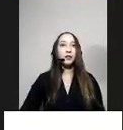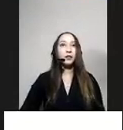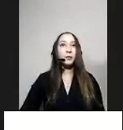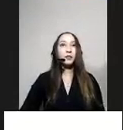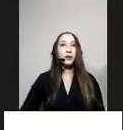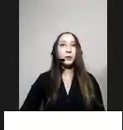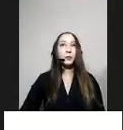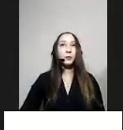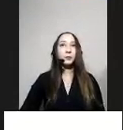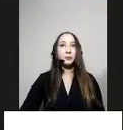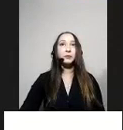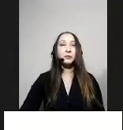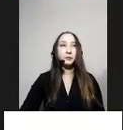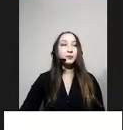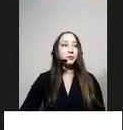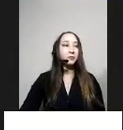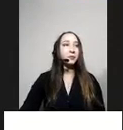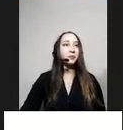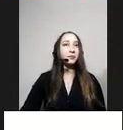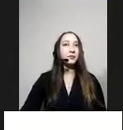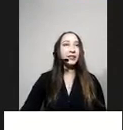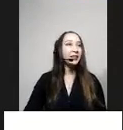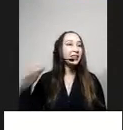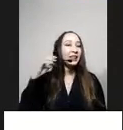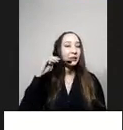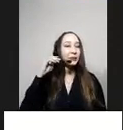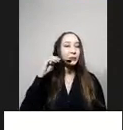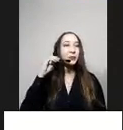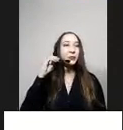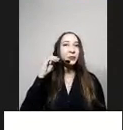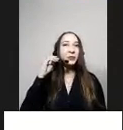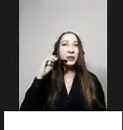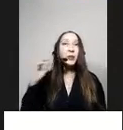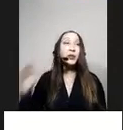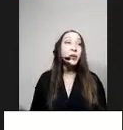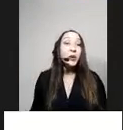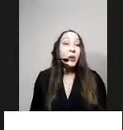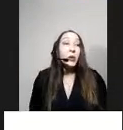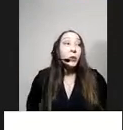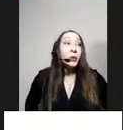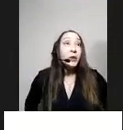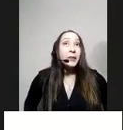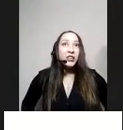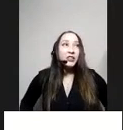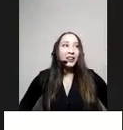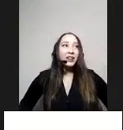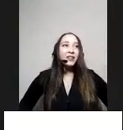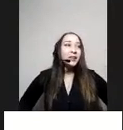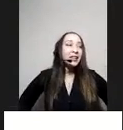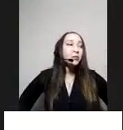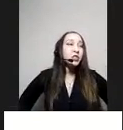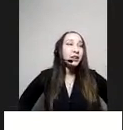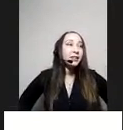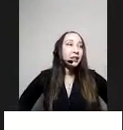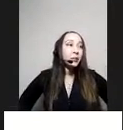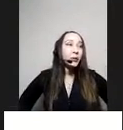Ya está, ya está. Ajá. Sí, está listo. Bueno, una vez más entonces le doy la bienvenida.